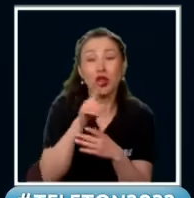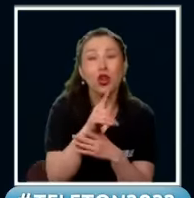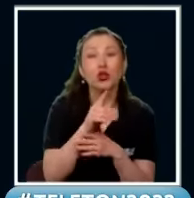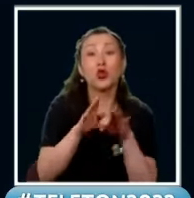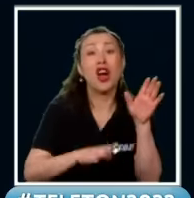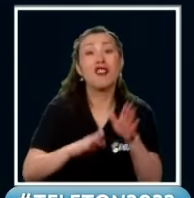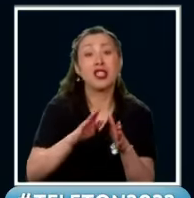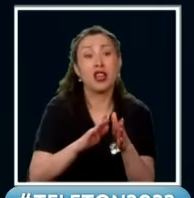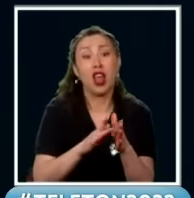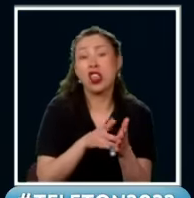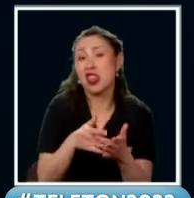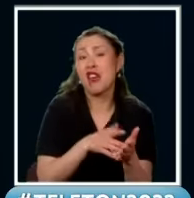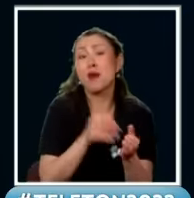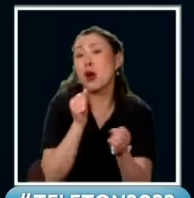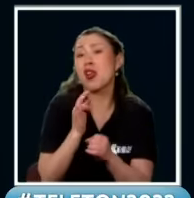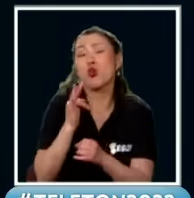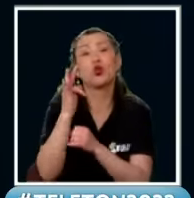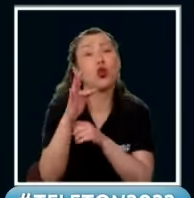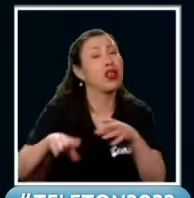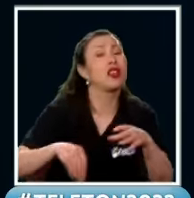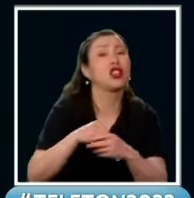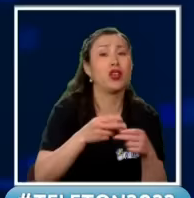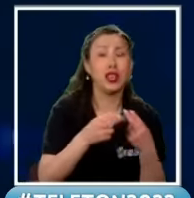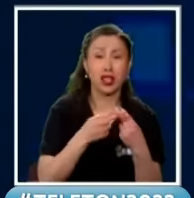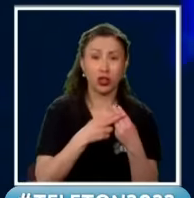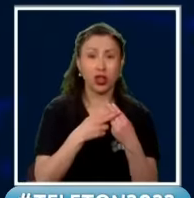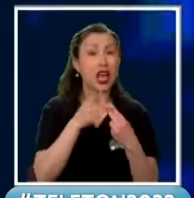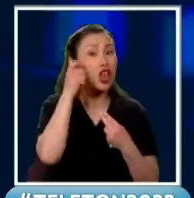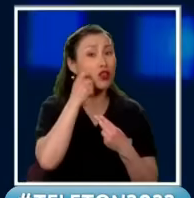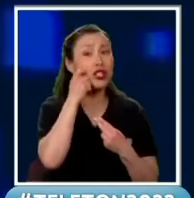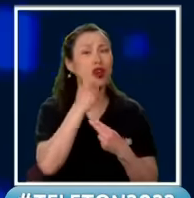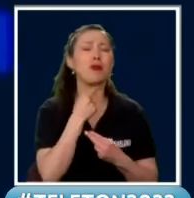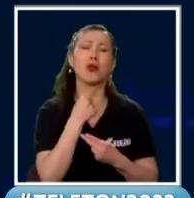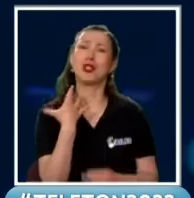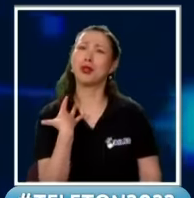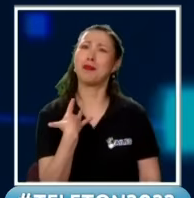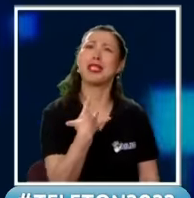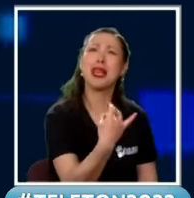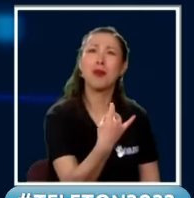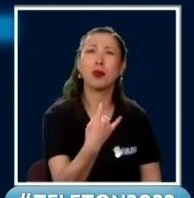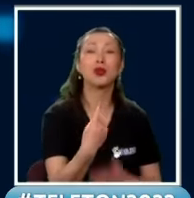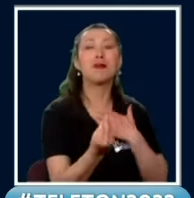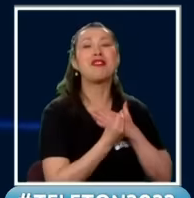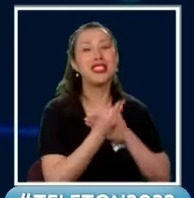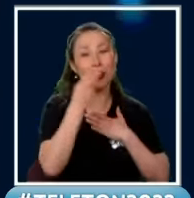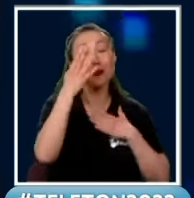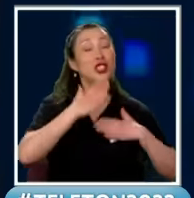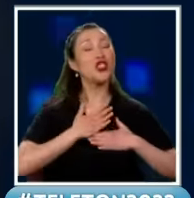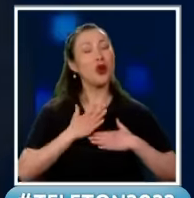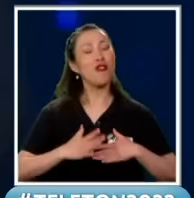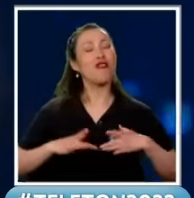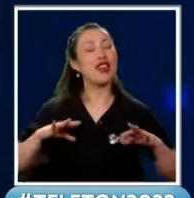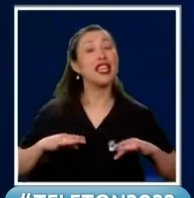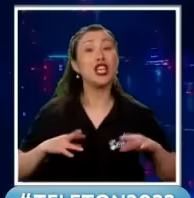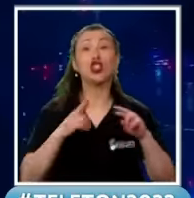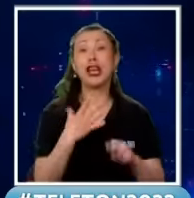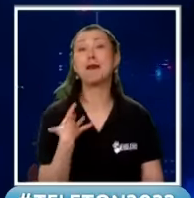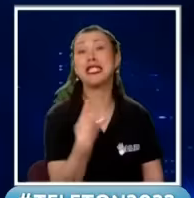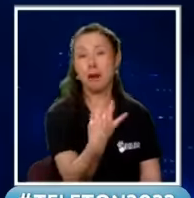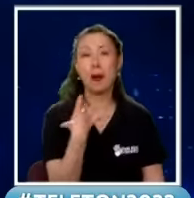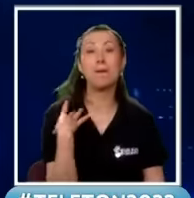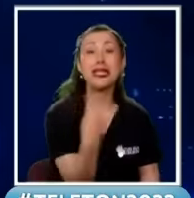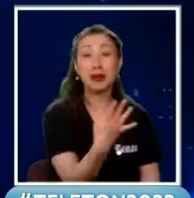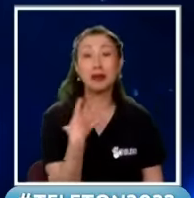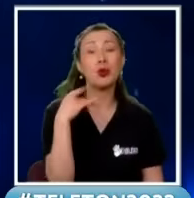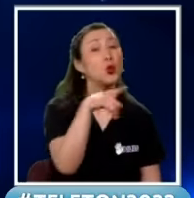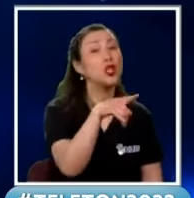vulnerable a sufrir eso en algún momento. Y don Francisco, me encanta que usted me llame cuando me ubica en noviembre, y yo me pongo feliz y espero que me siga llamando, y si el día de mañana